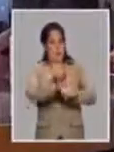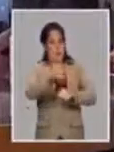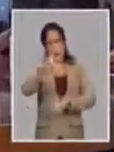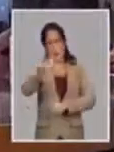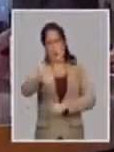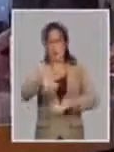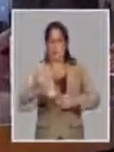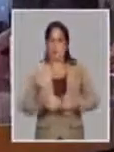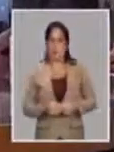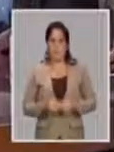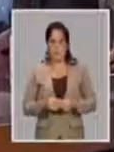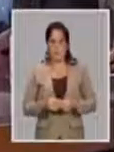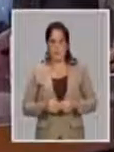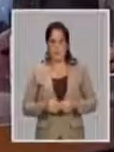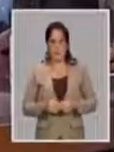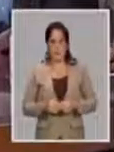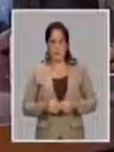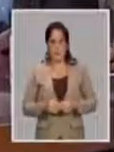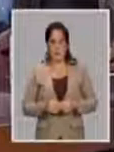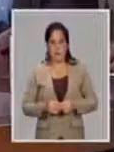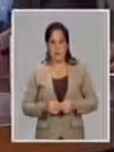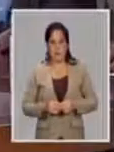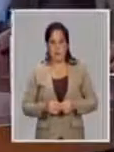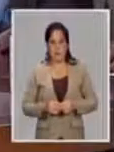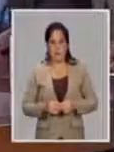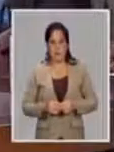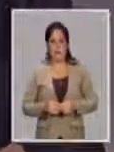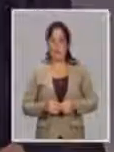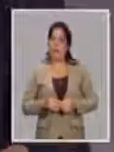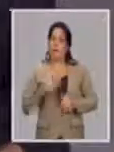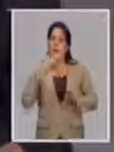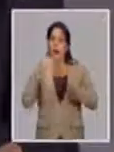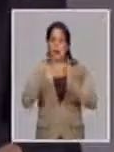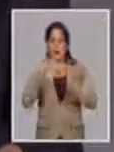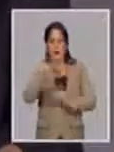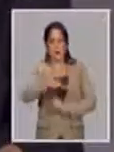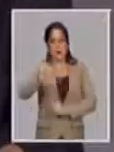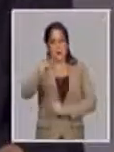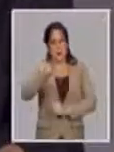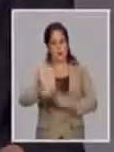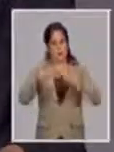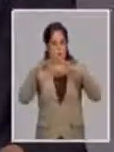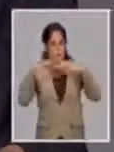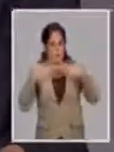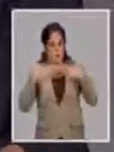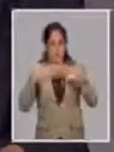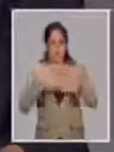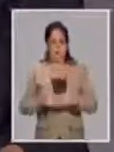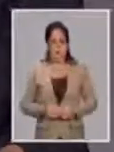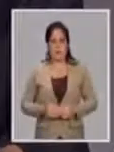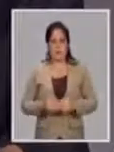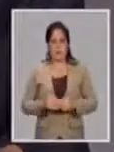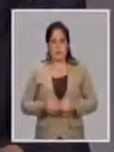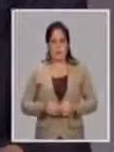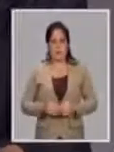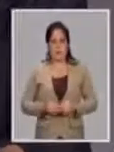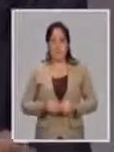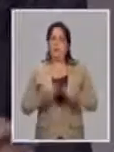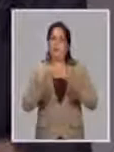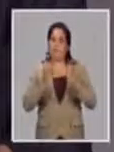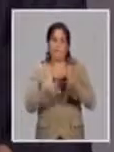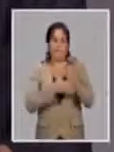está dando con el tema de la vacunación de la COVID-19 en el mundo? Buenas tardes, Randy, a ti y a los